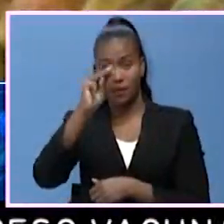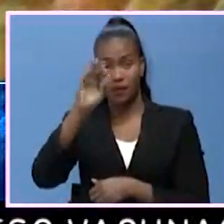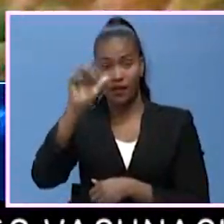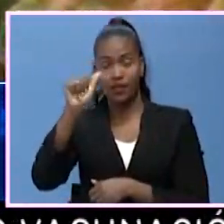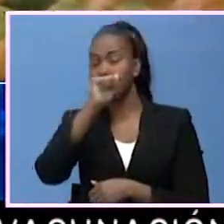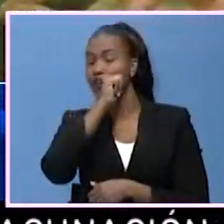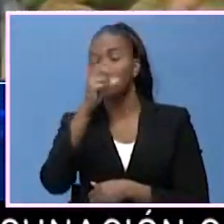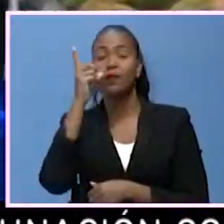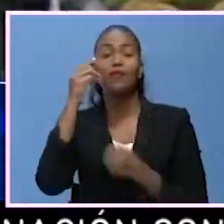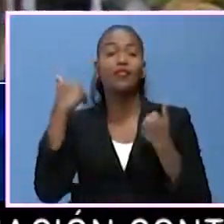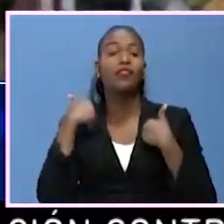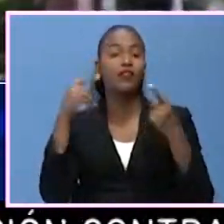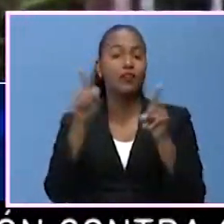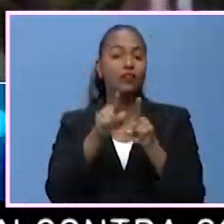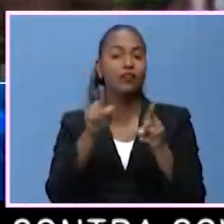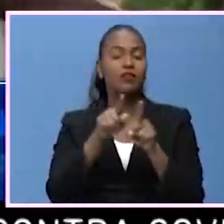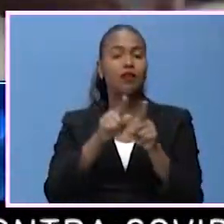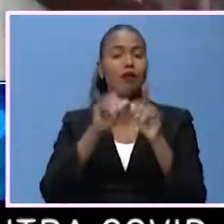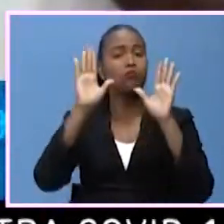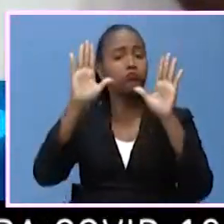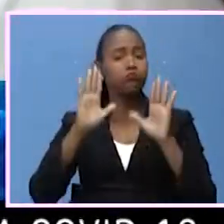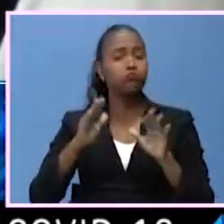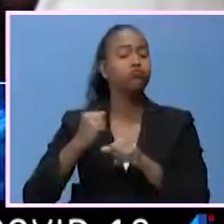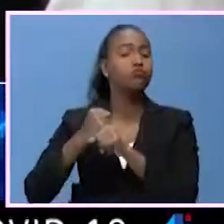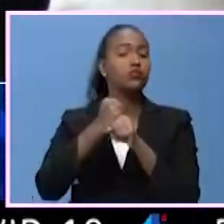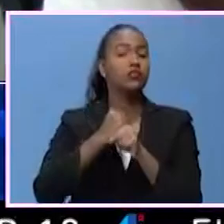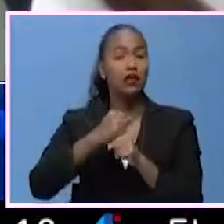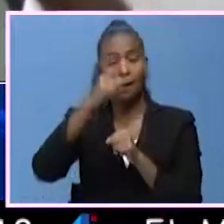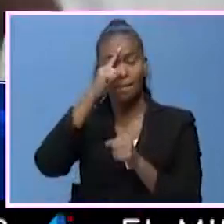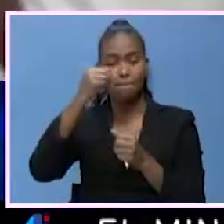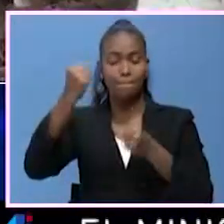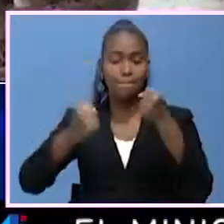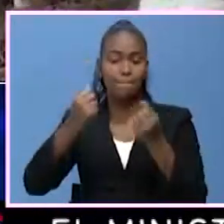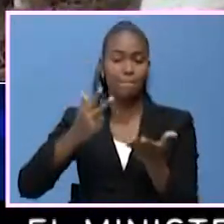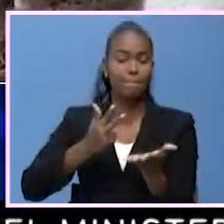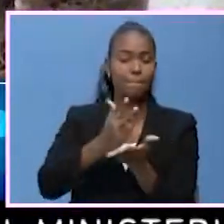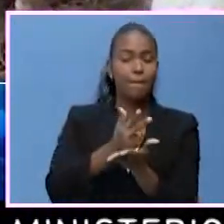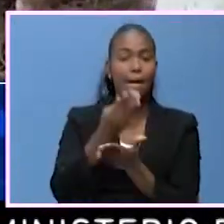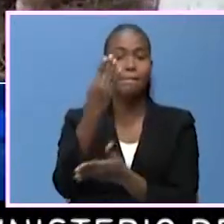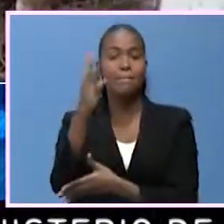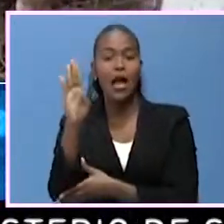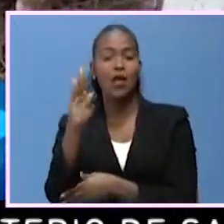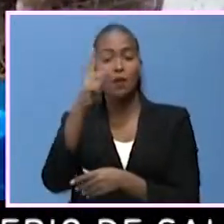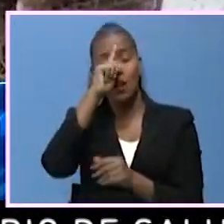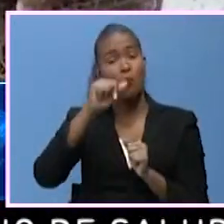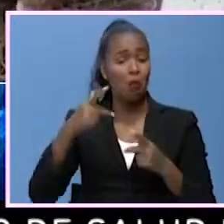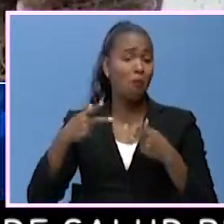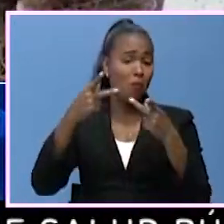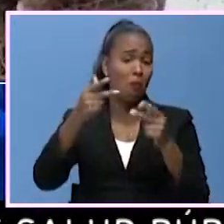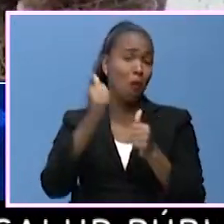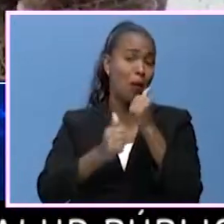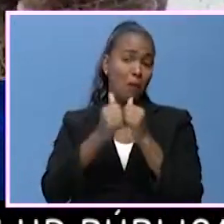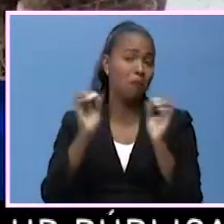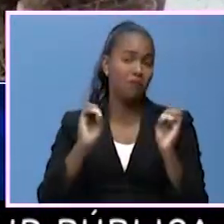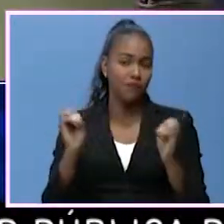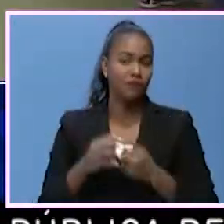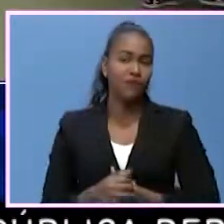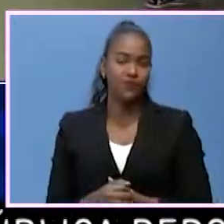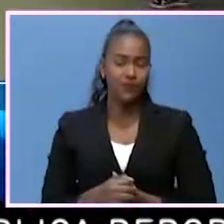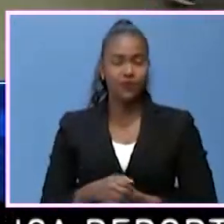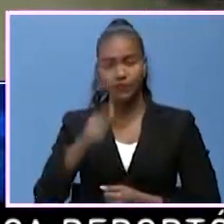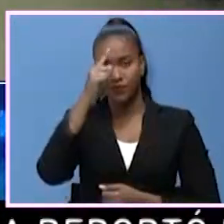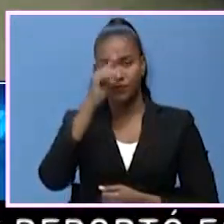Santo Domingo cuenta además con una excelente seguridad, parqueos, baños y otros para poder visitarlos sin problemas.